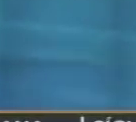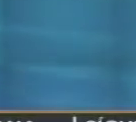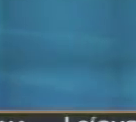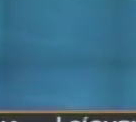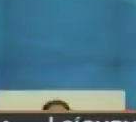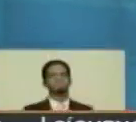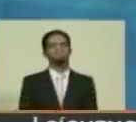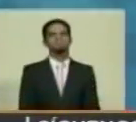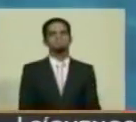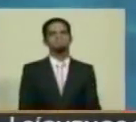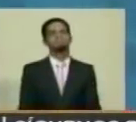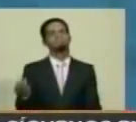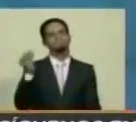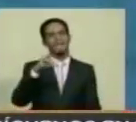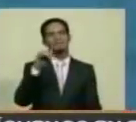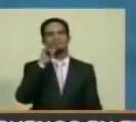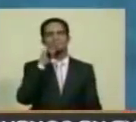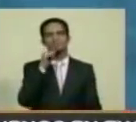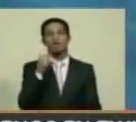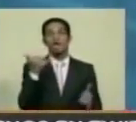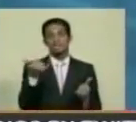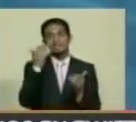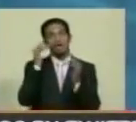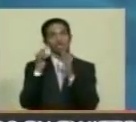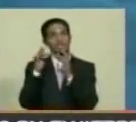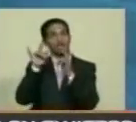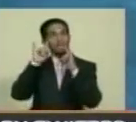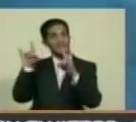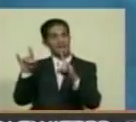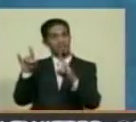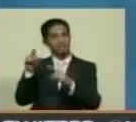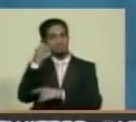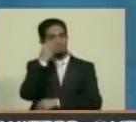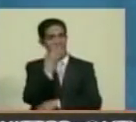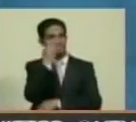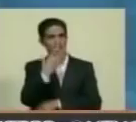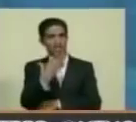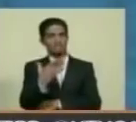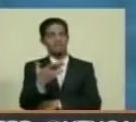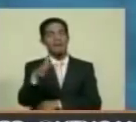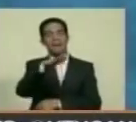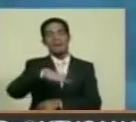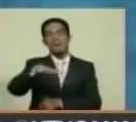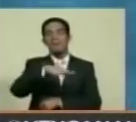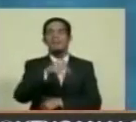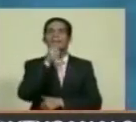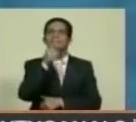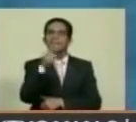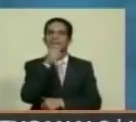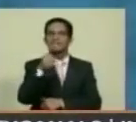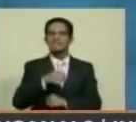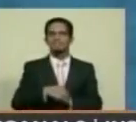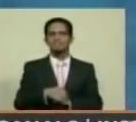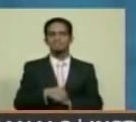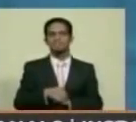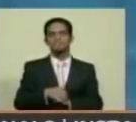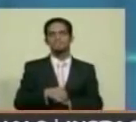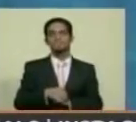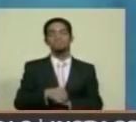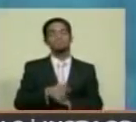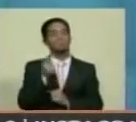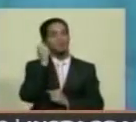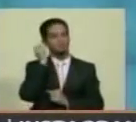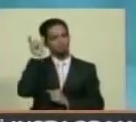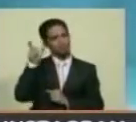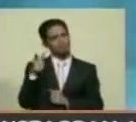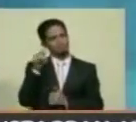Estamos de vuelta con todos ustedes. A esta hora nos vamos en vivo y directo al Palacio de Miraflores, exactamente a la sala de prensa Simón Bolívar. Nuestra compañera María Jiménez nos da información de